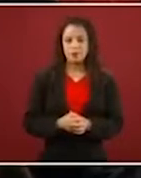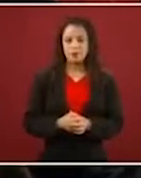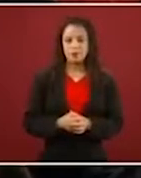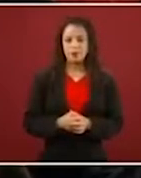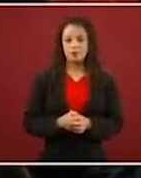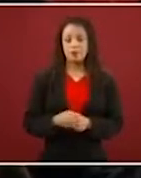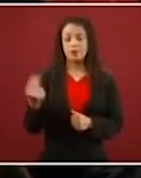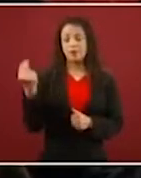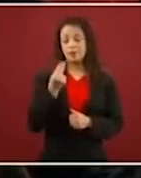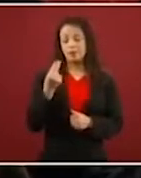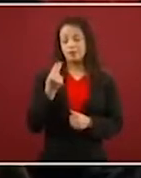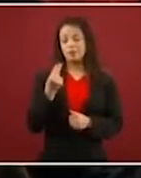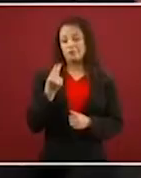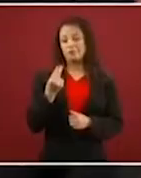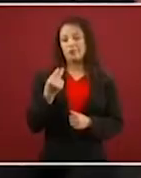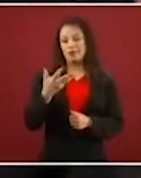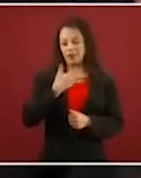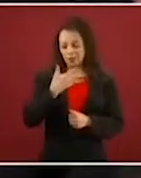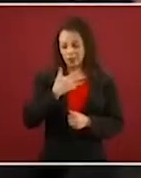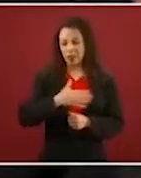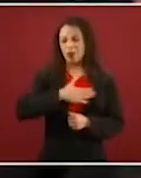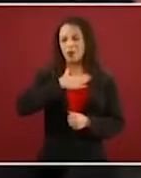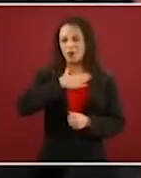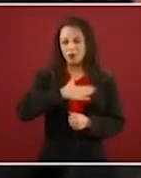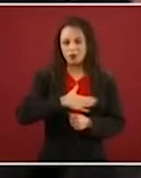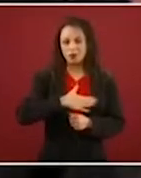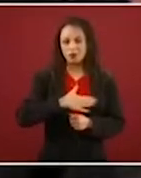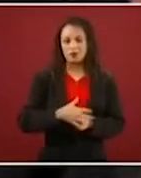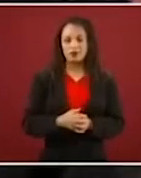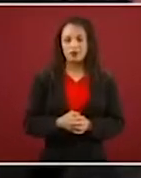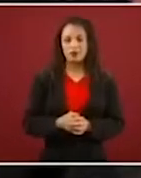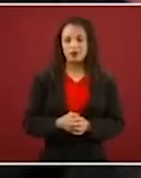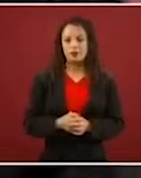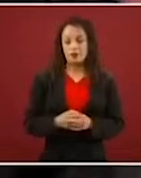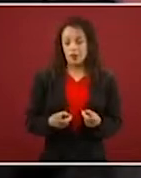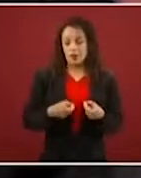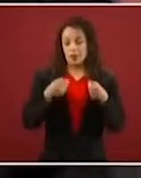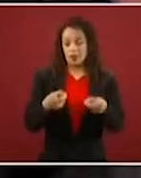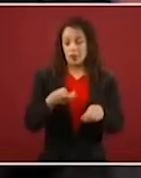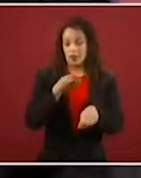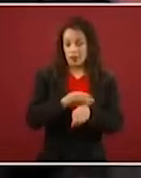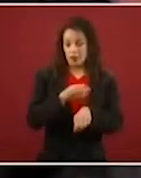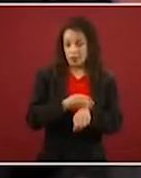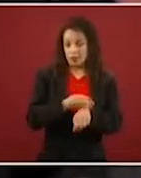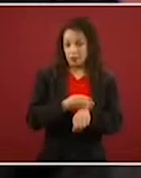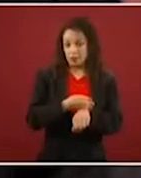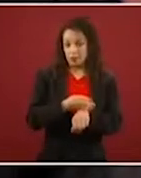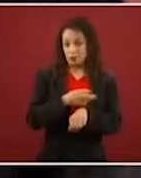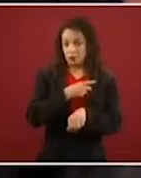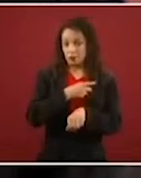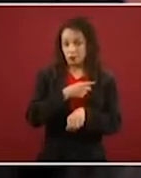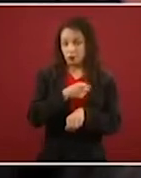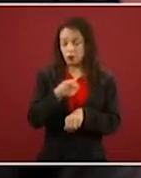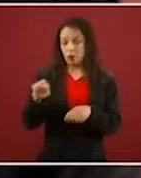haya justicia, que no solo se castigue al que no tiene con qué